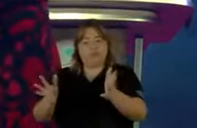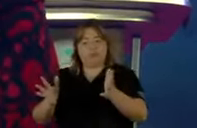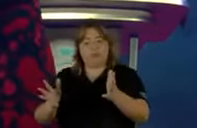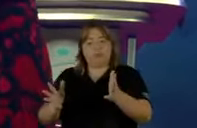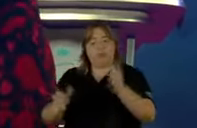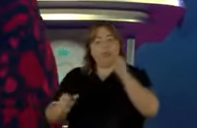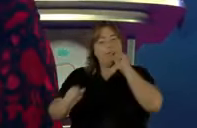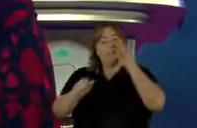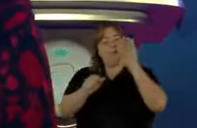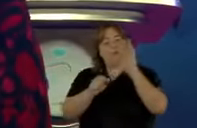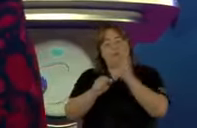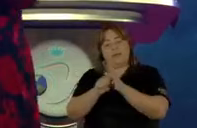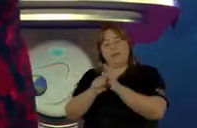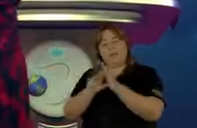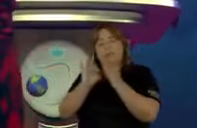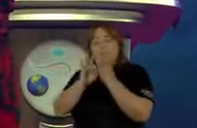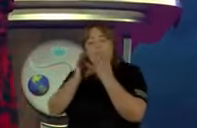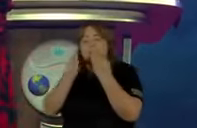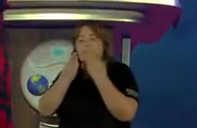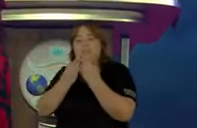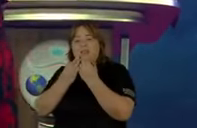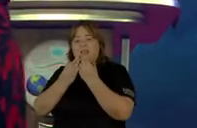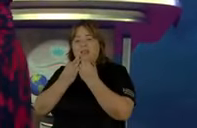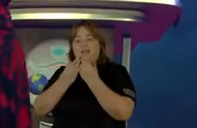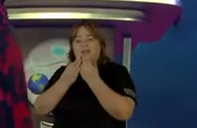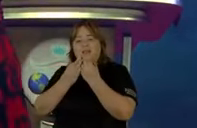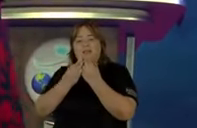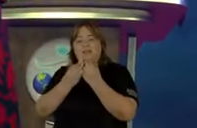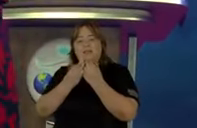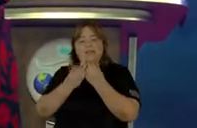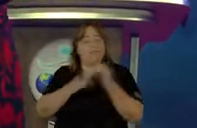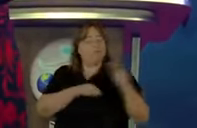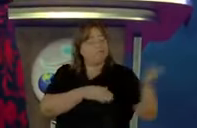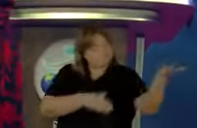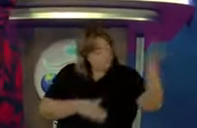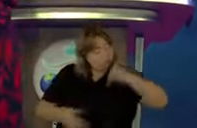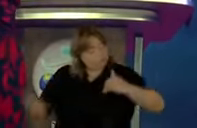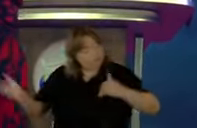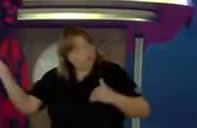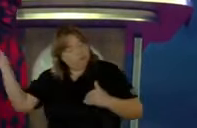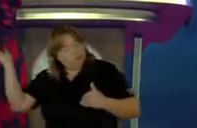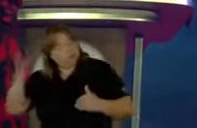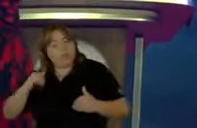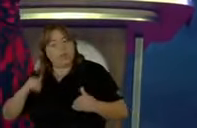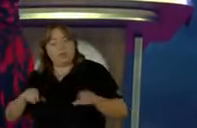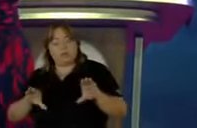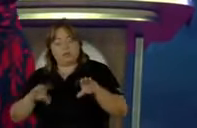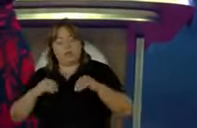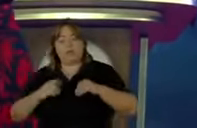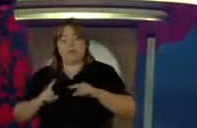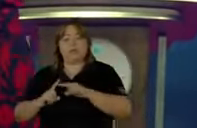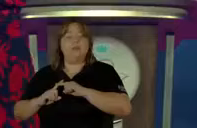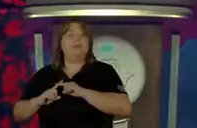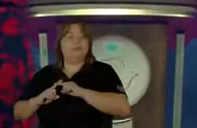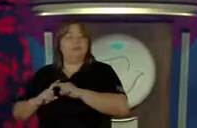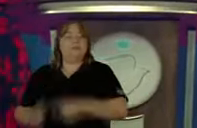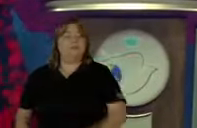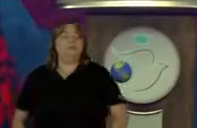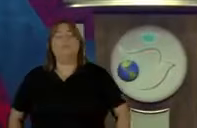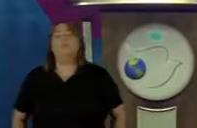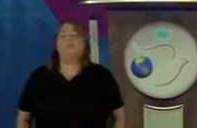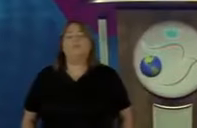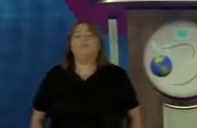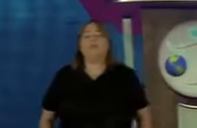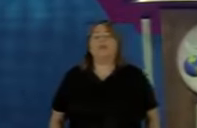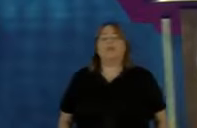a comprometerte con la familia de la fe. Y seguir ganando a otros para Jesús. Para que también sean familia. Por